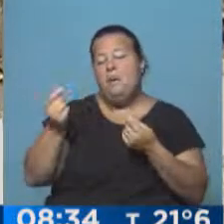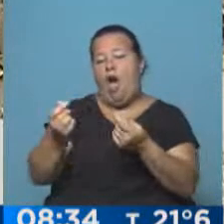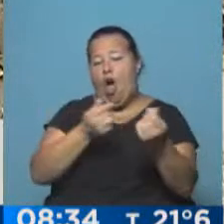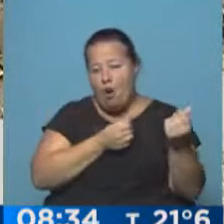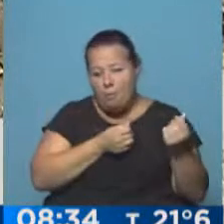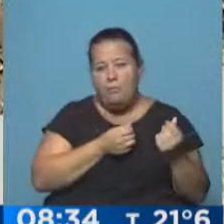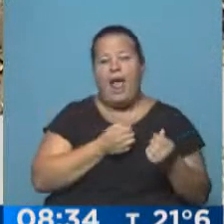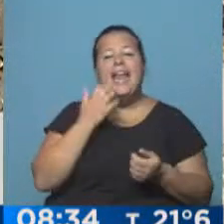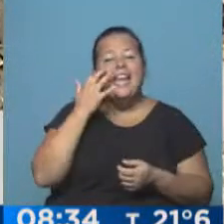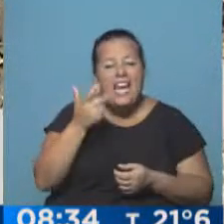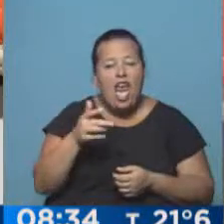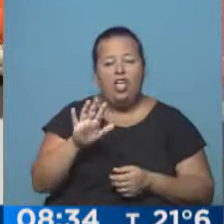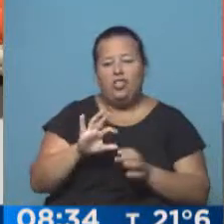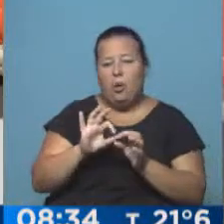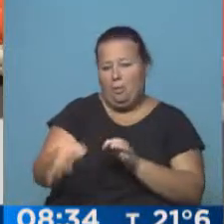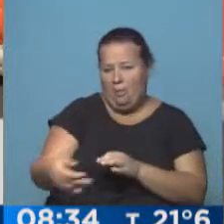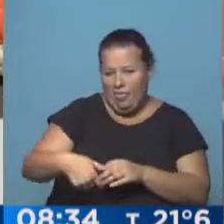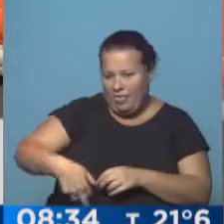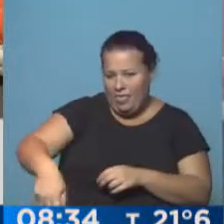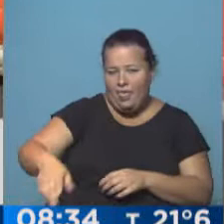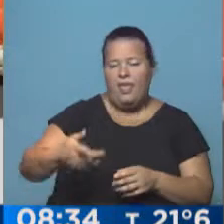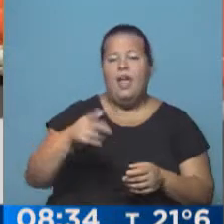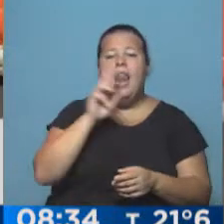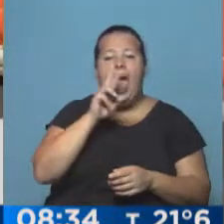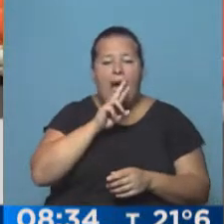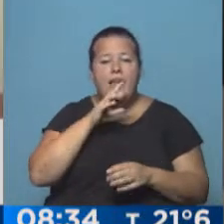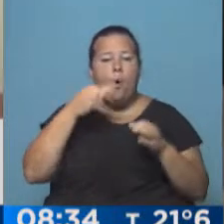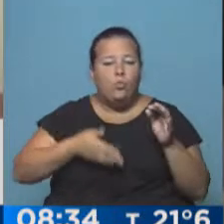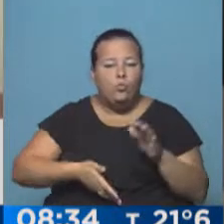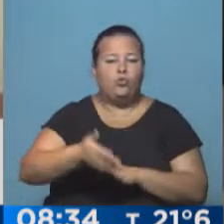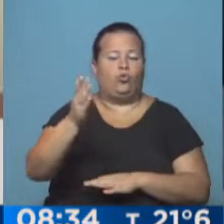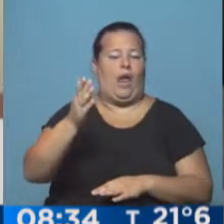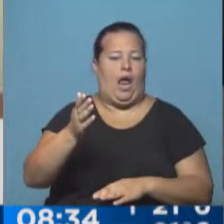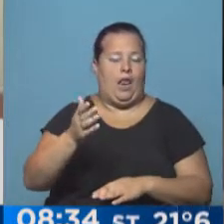mandado, el nieto que estaba a unos 20 metros, y la nena que salía justo.